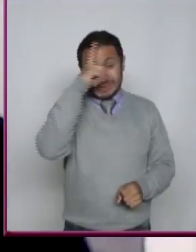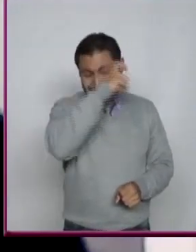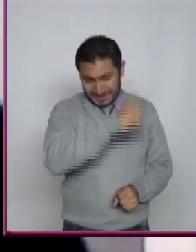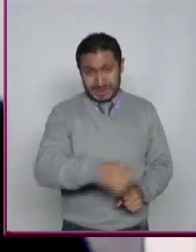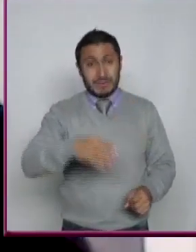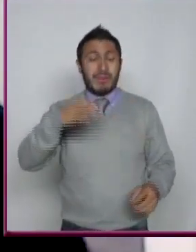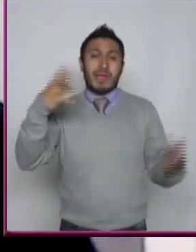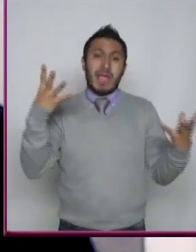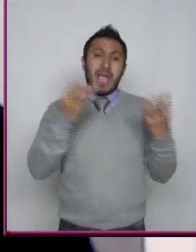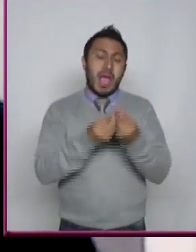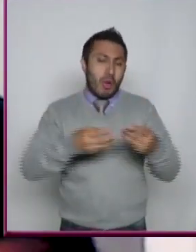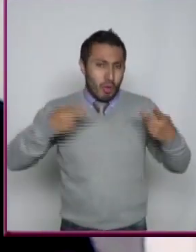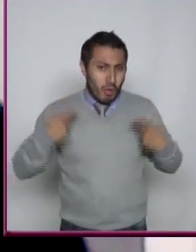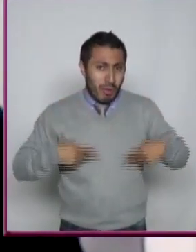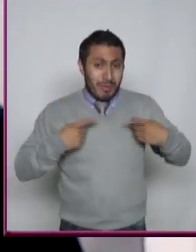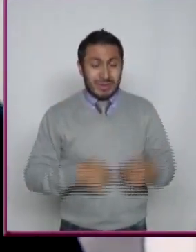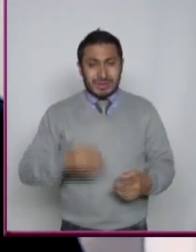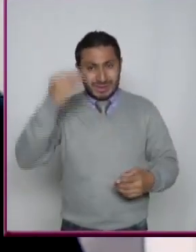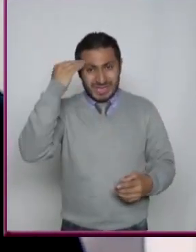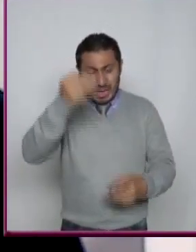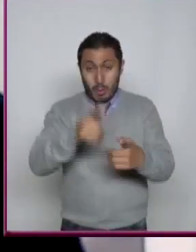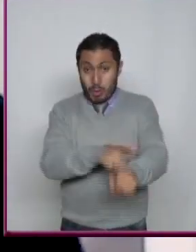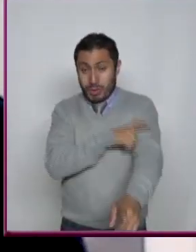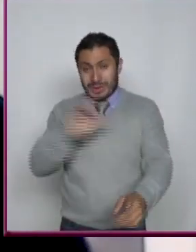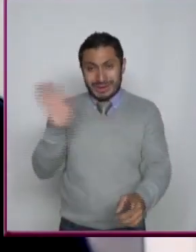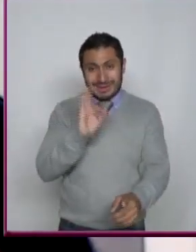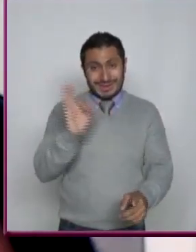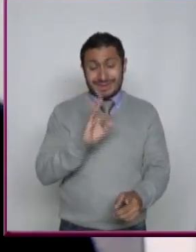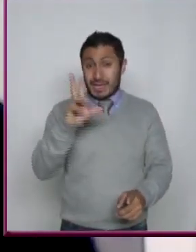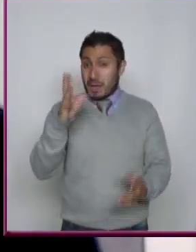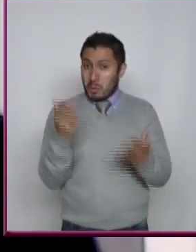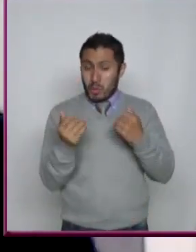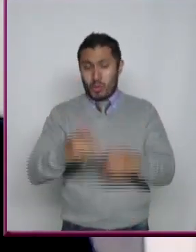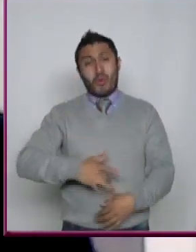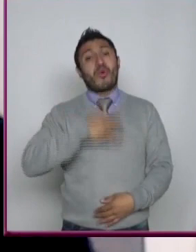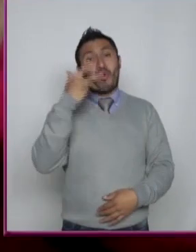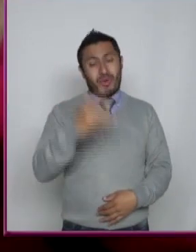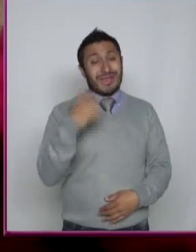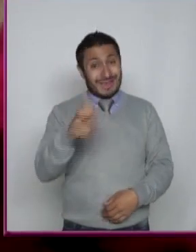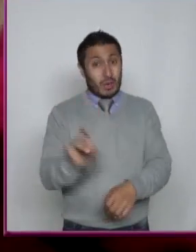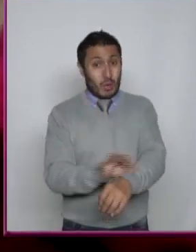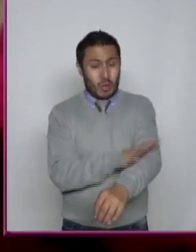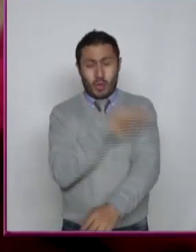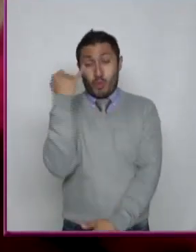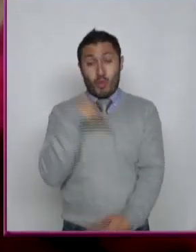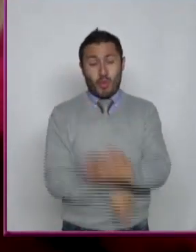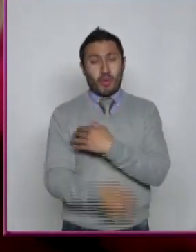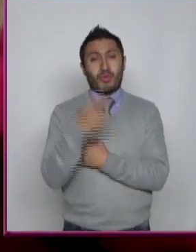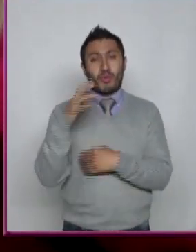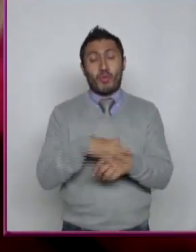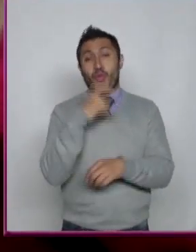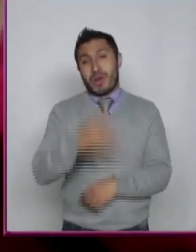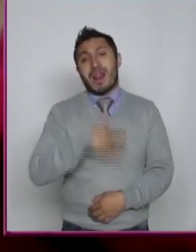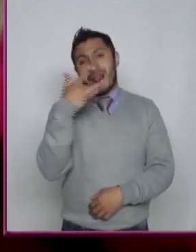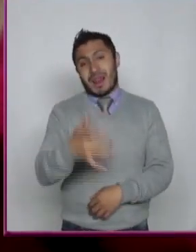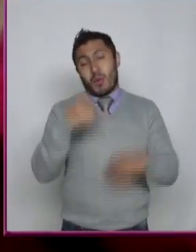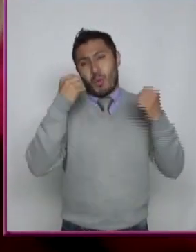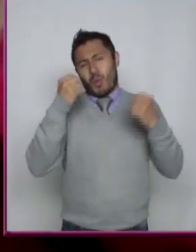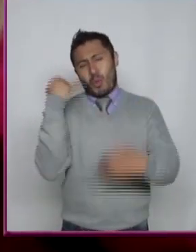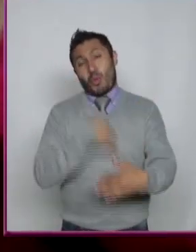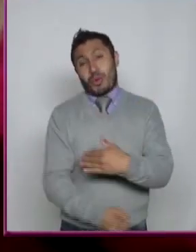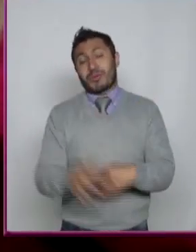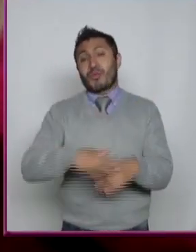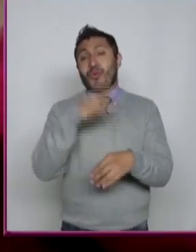una persona tanto tiempo si no fuera por todo este proceso tan intenso emocional. Por eso el enamoramiento es tan intenso y por eso